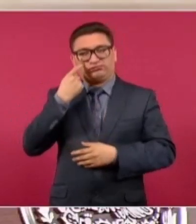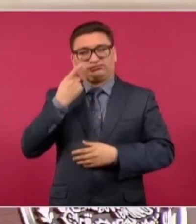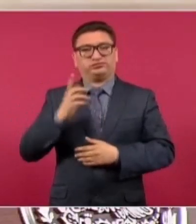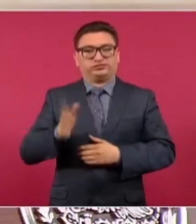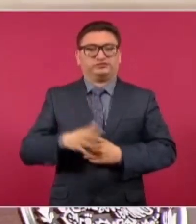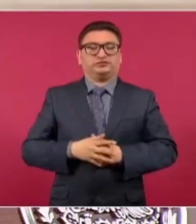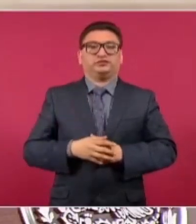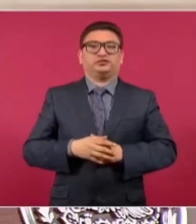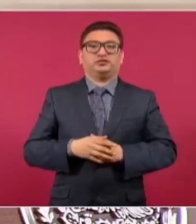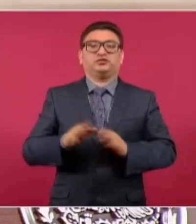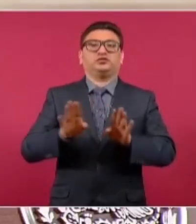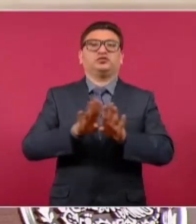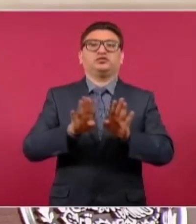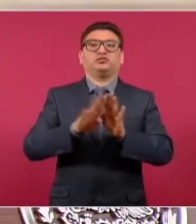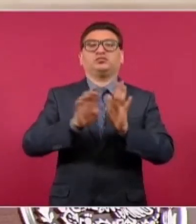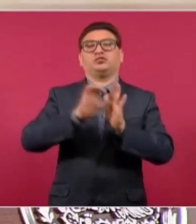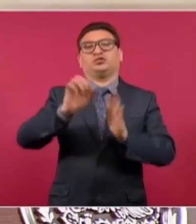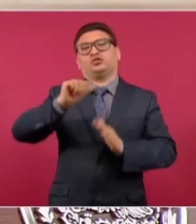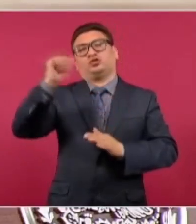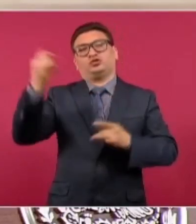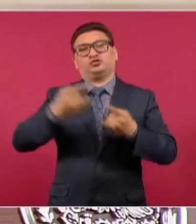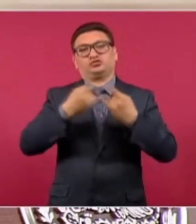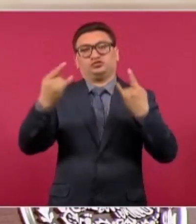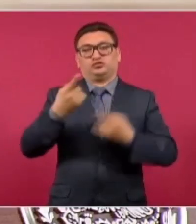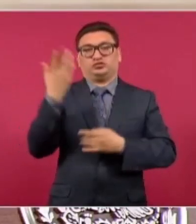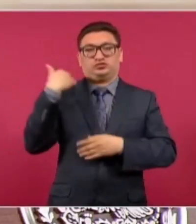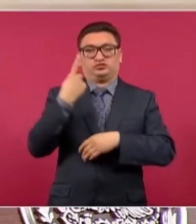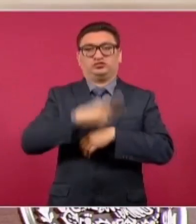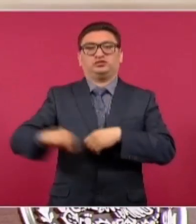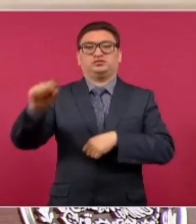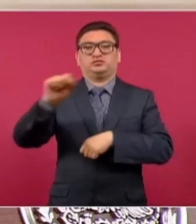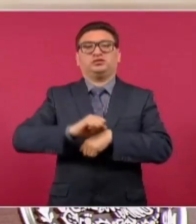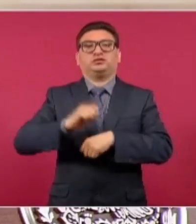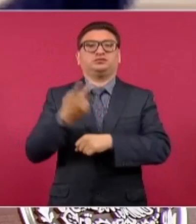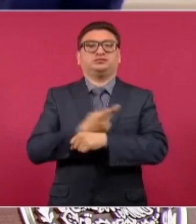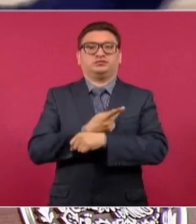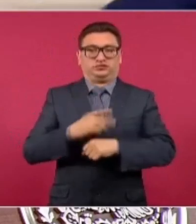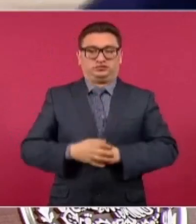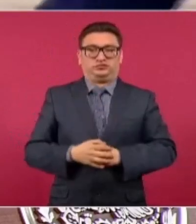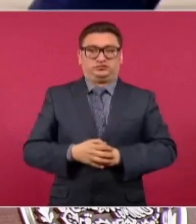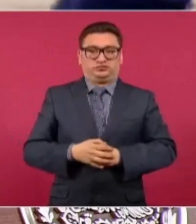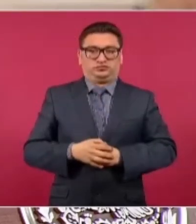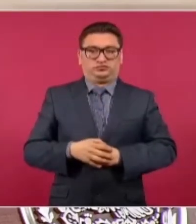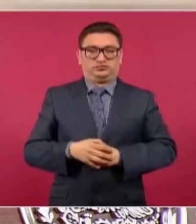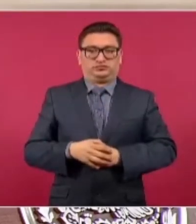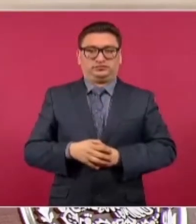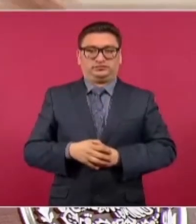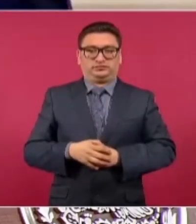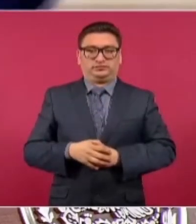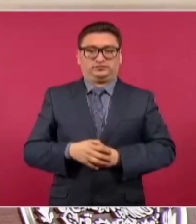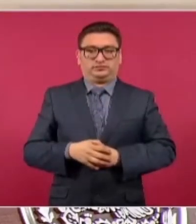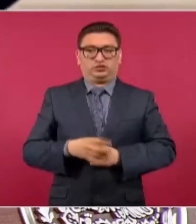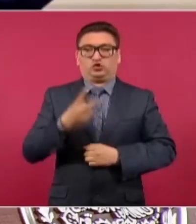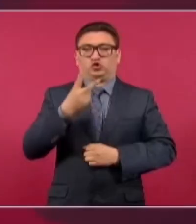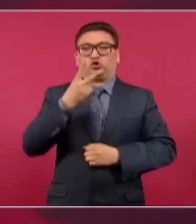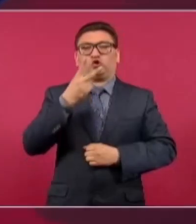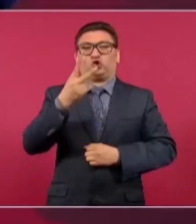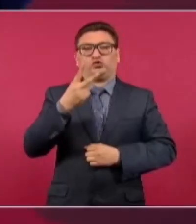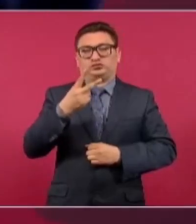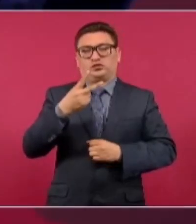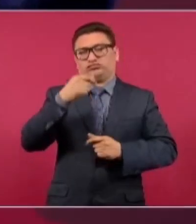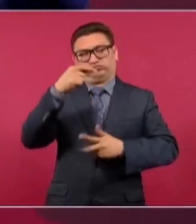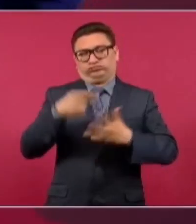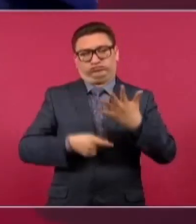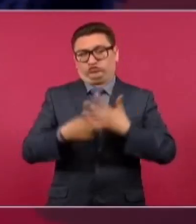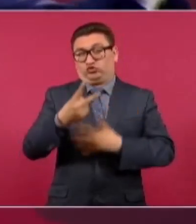O sea, como el otro caso, en una semana, dos hechos más, pero